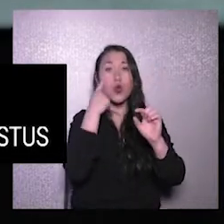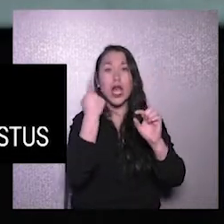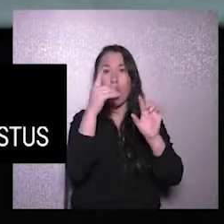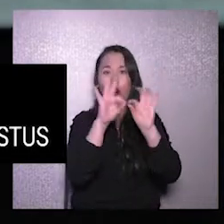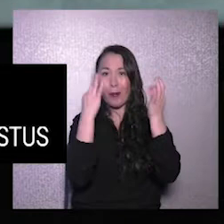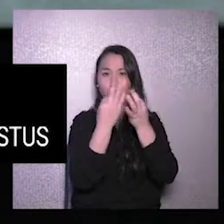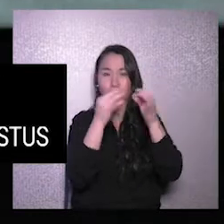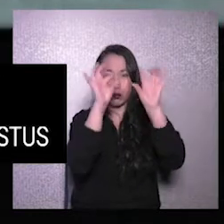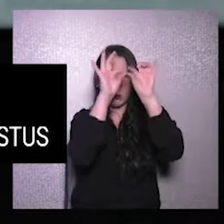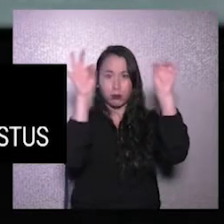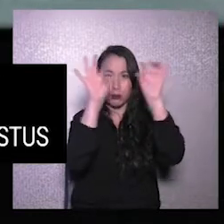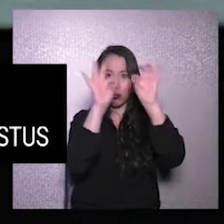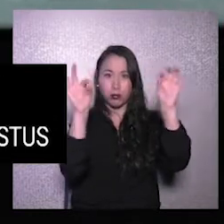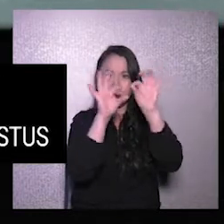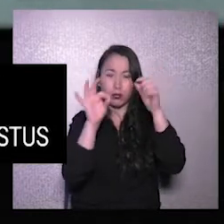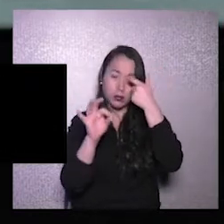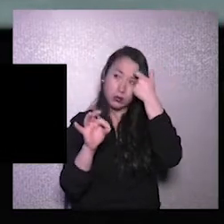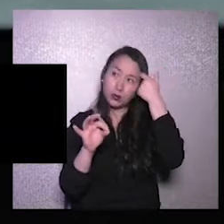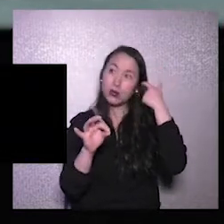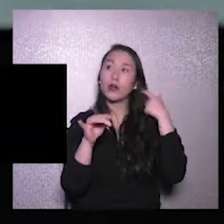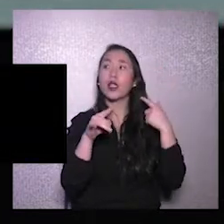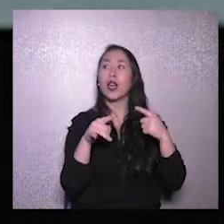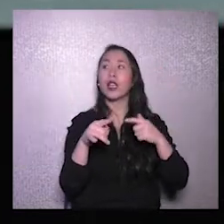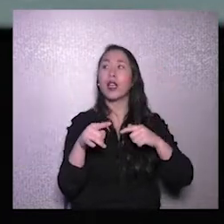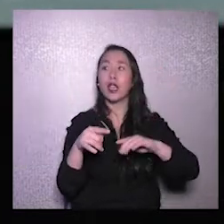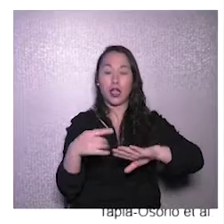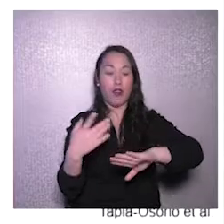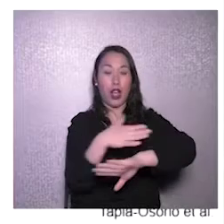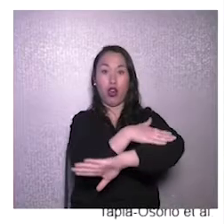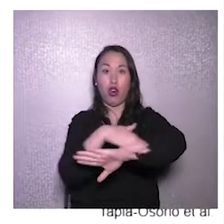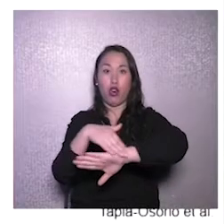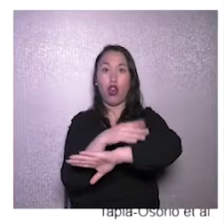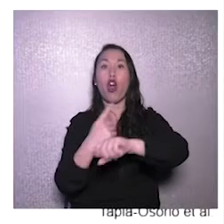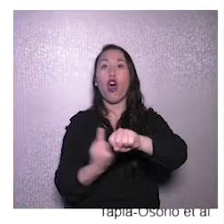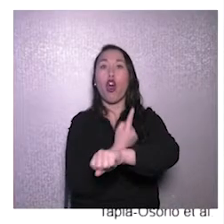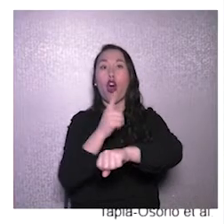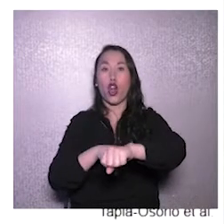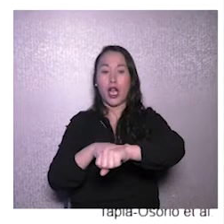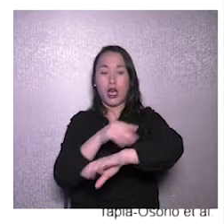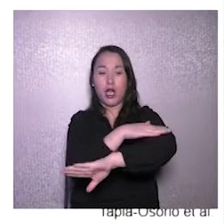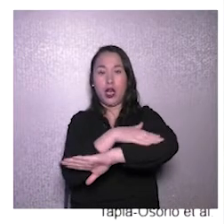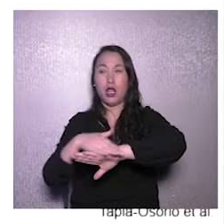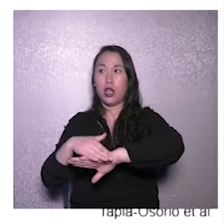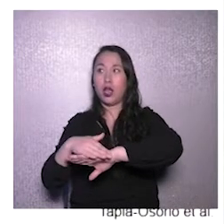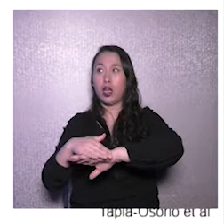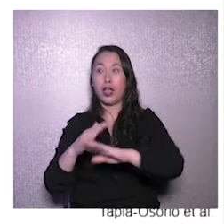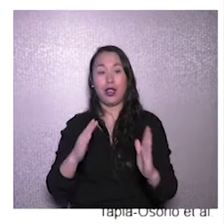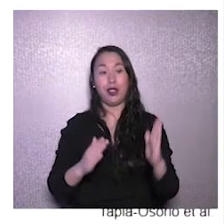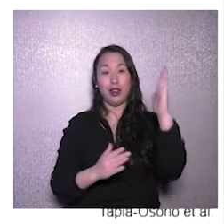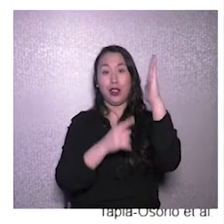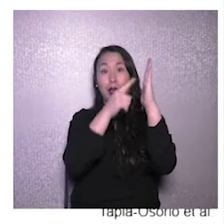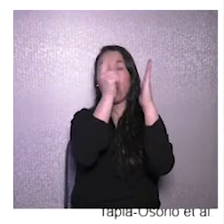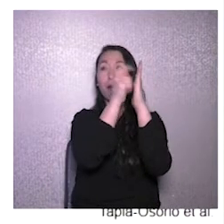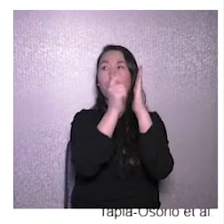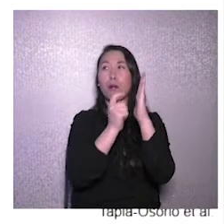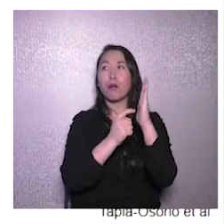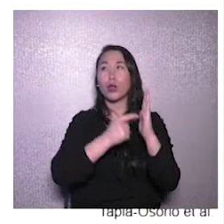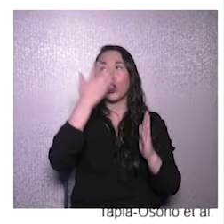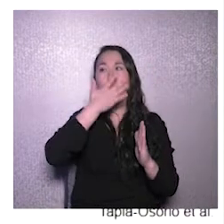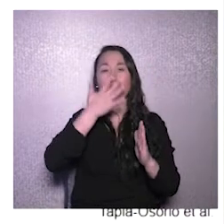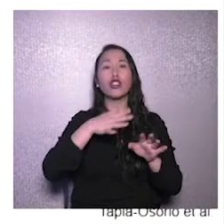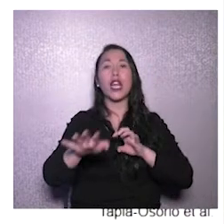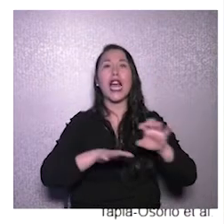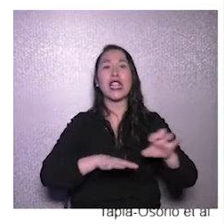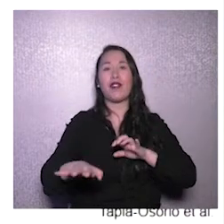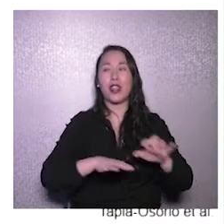completo. Aquí en el eje están las horas del día y en el eje y los puntos negros son la cantidad de actividad